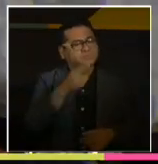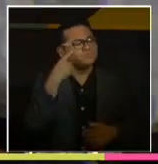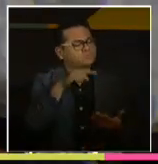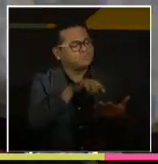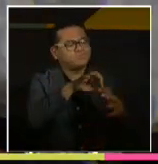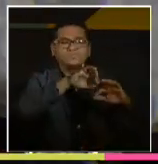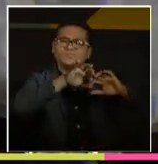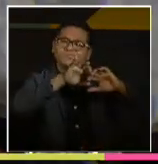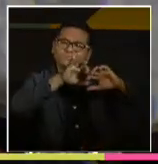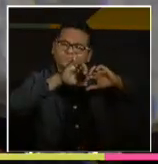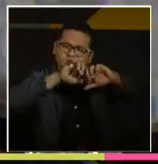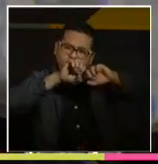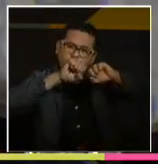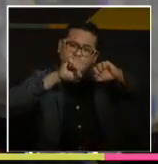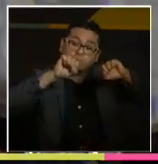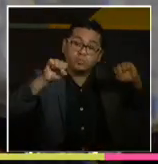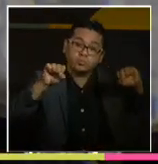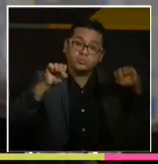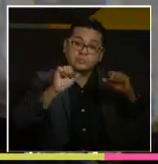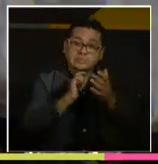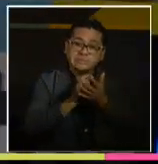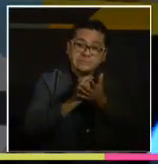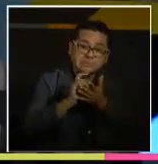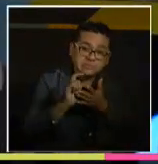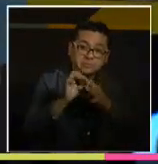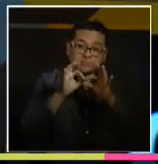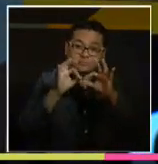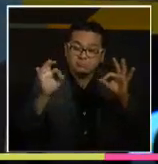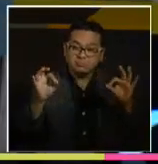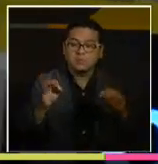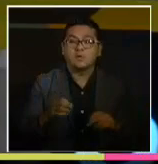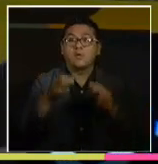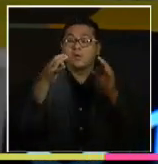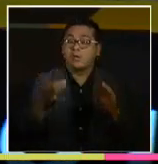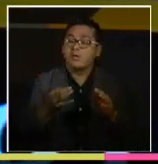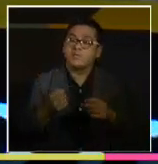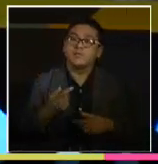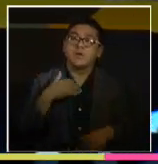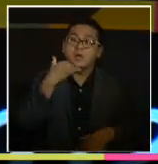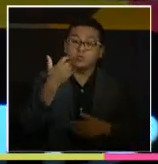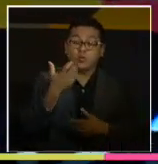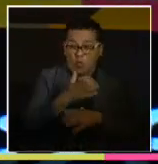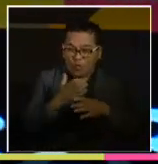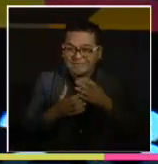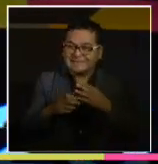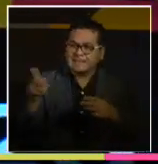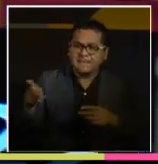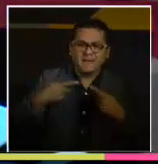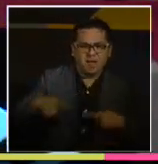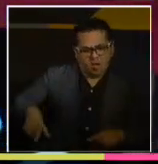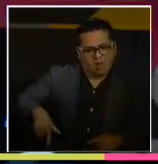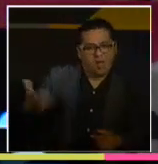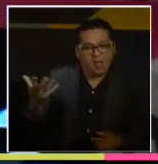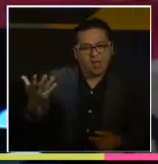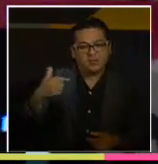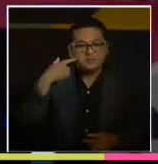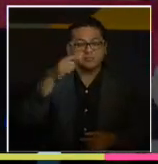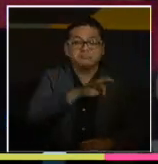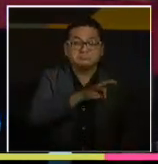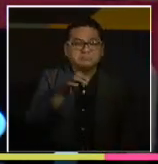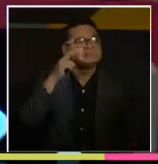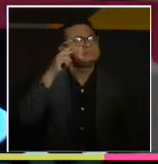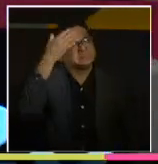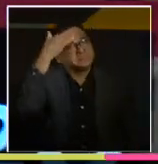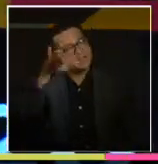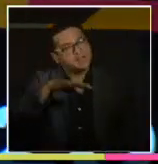revisar la adecuada transparencia y eficiencia en el manejo de los recursos públicos, sobre todo adoptando